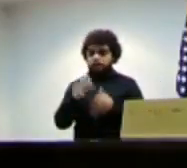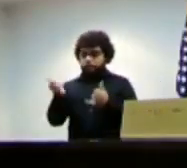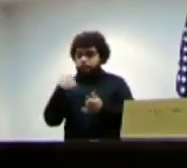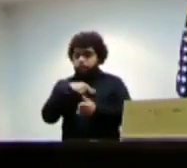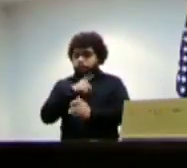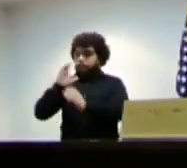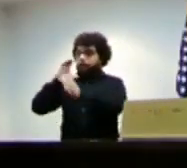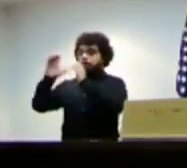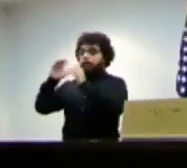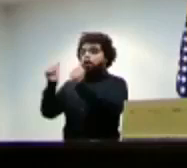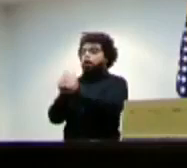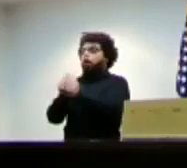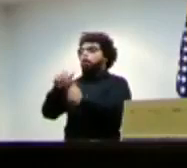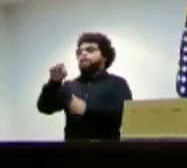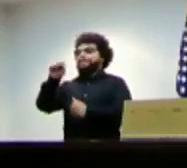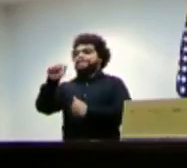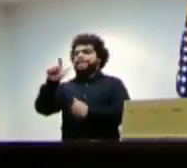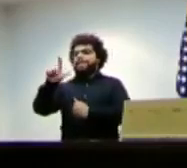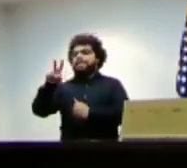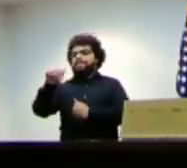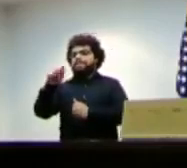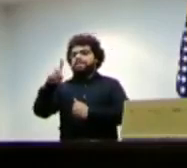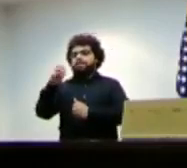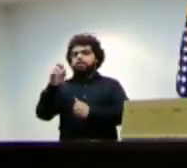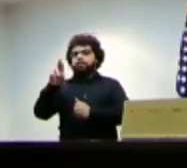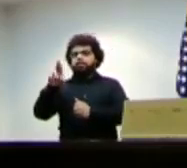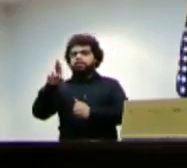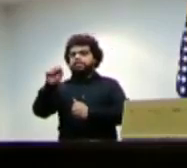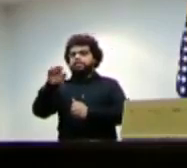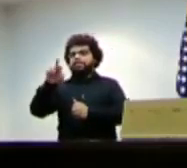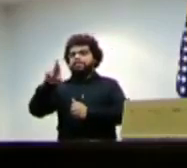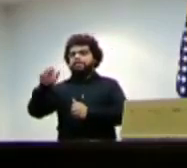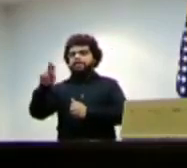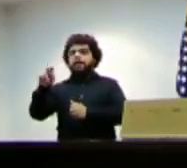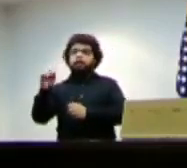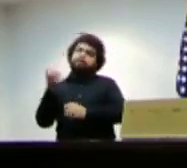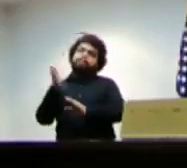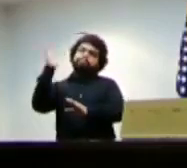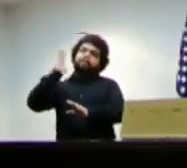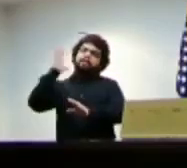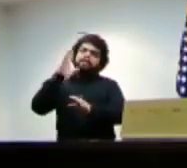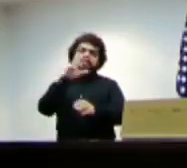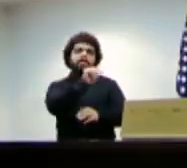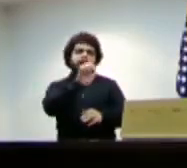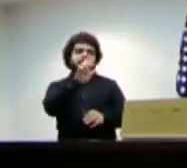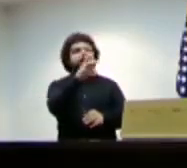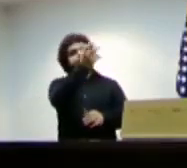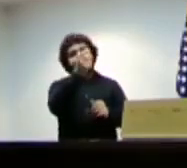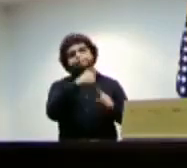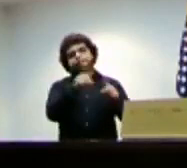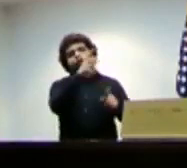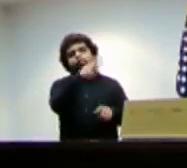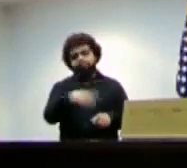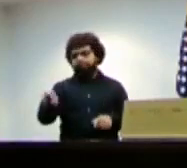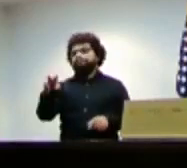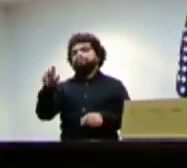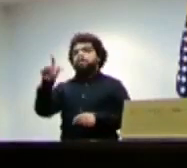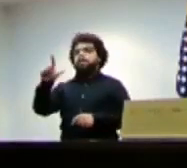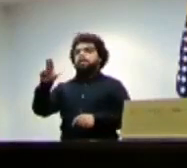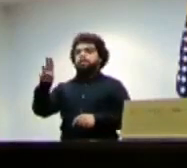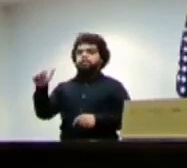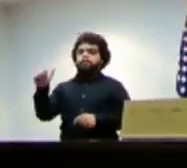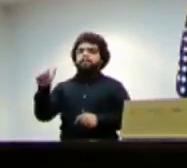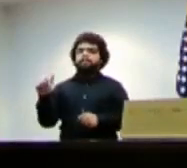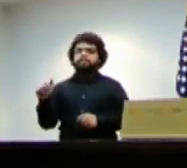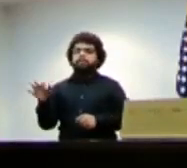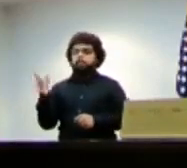el ingeniero Salvador Cejano, que pertenecía, ¿verdad?, a la Autoridad de Energía Eléctrica y ahora está con Luma y nos comunicamos